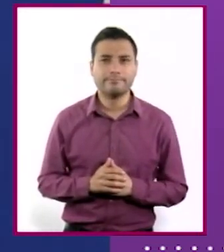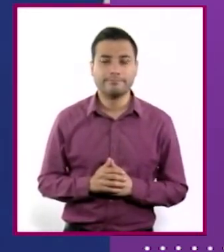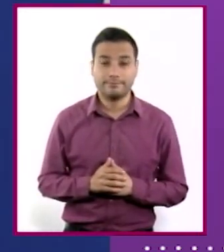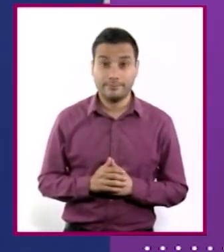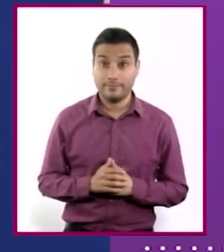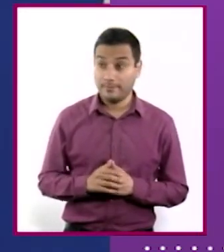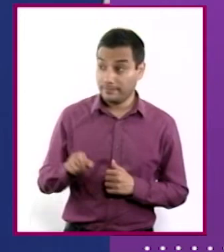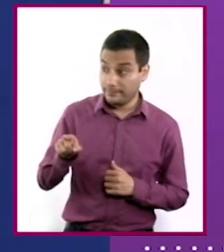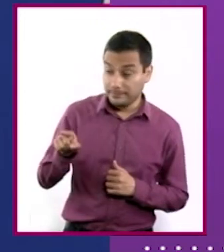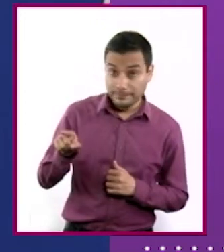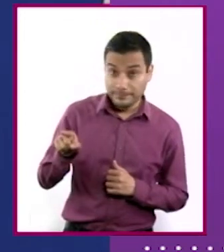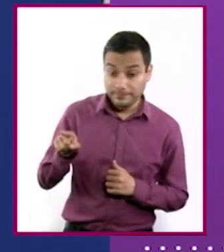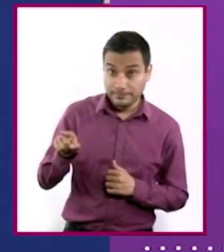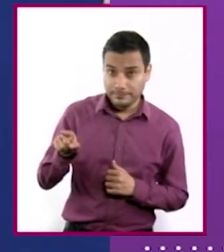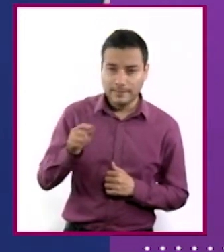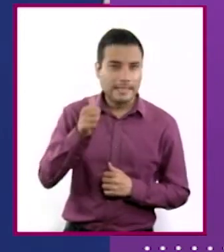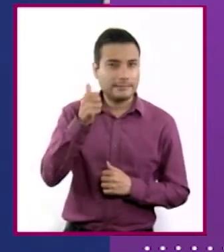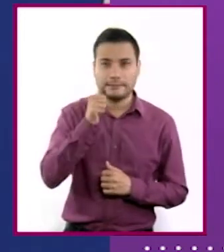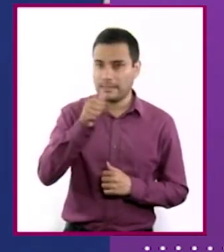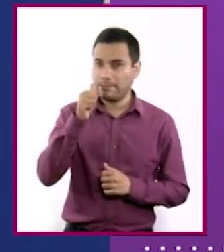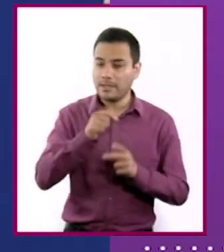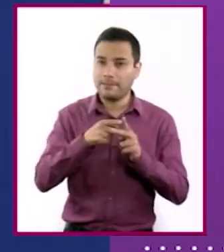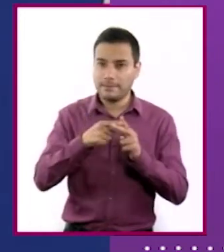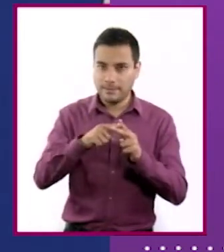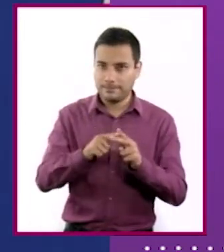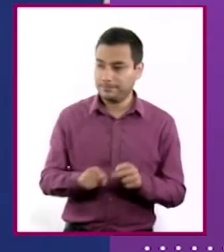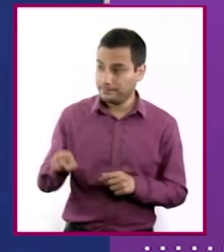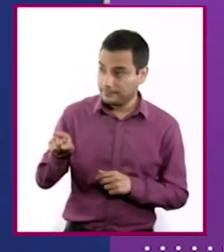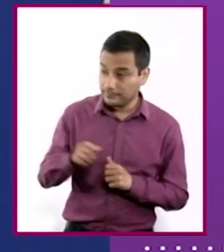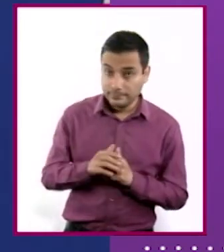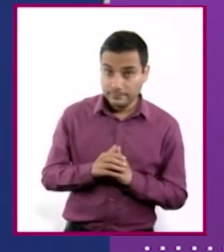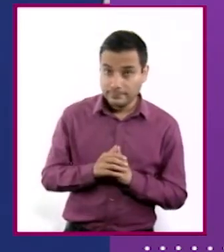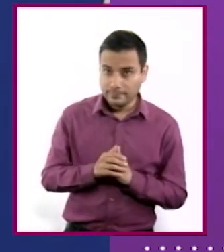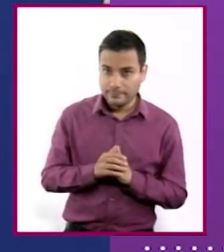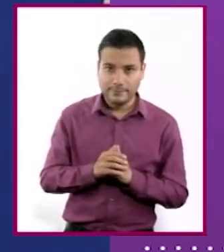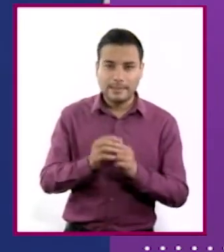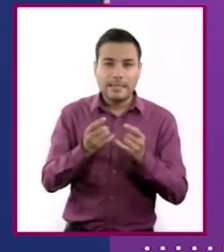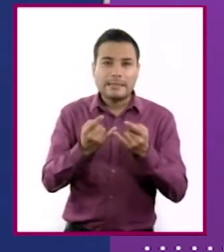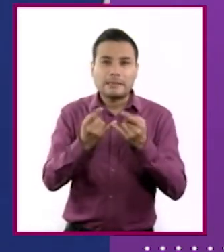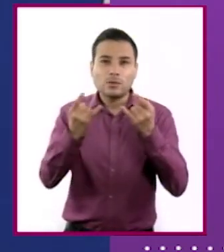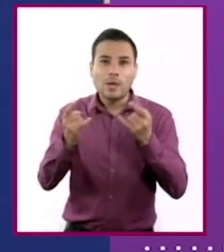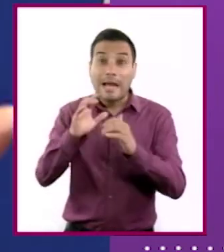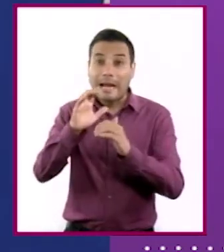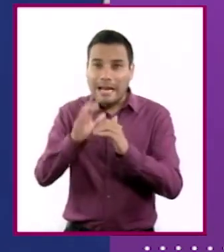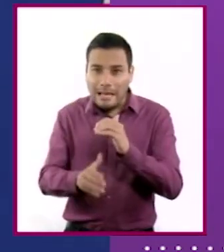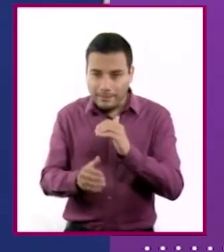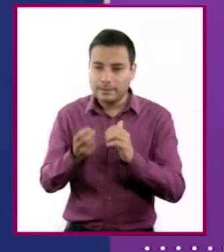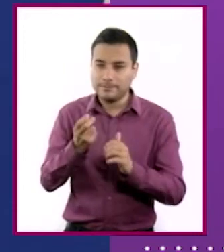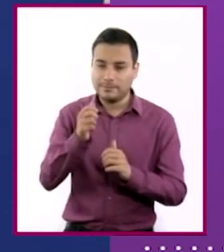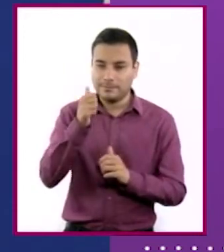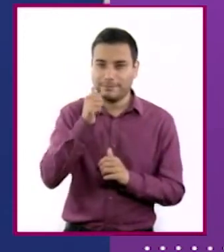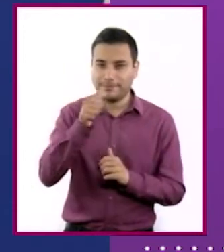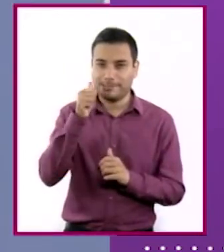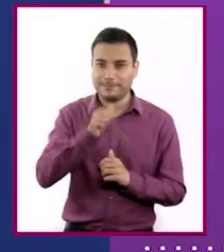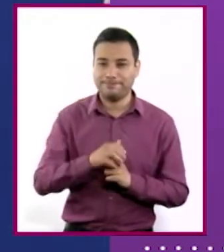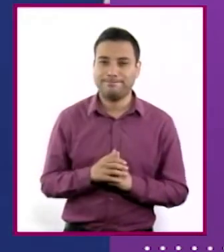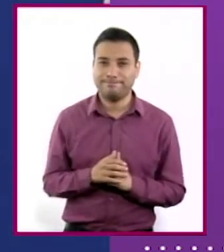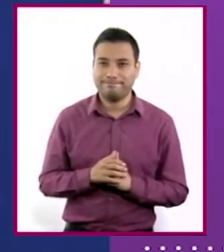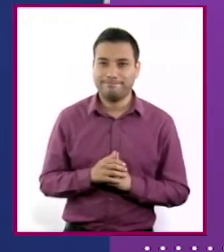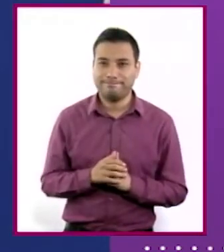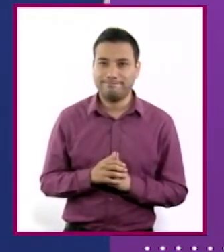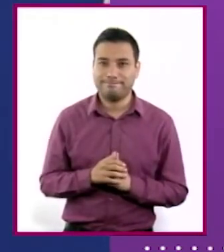Pero first siempre va al principio y finally siempre va al final.